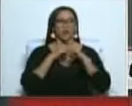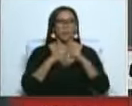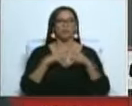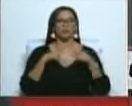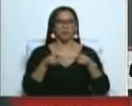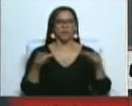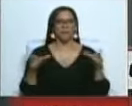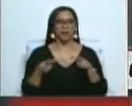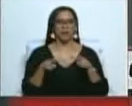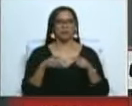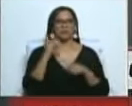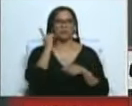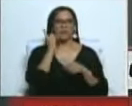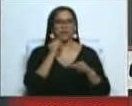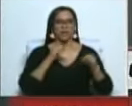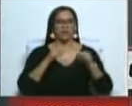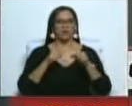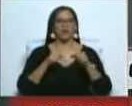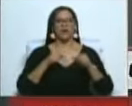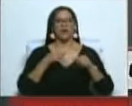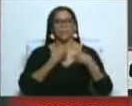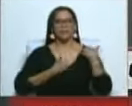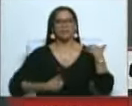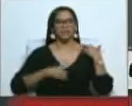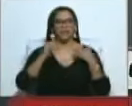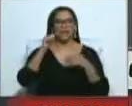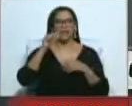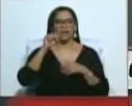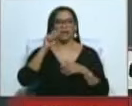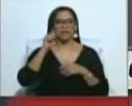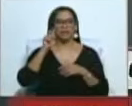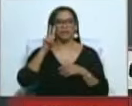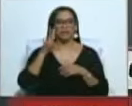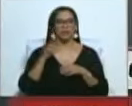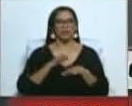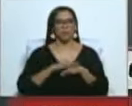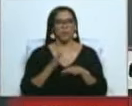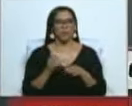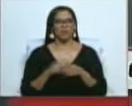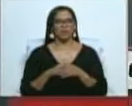espacio. Darío dirigía ANTV. Ahí empezamos, ¿ves? Porque